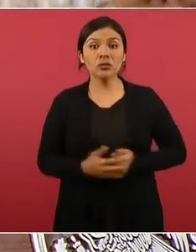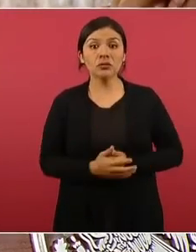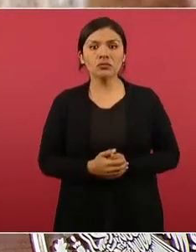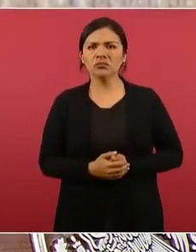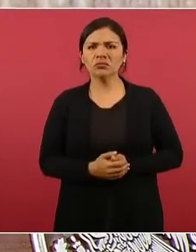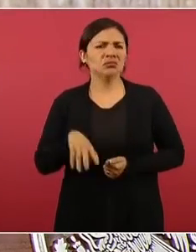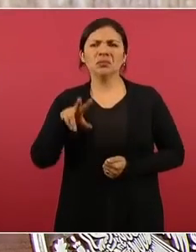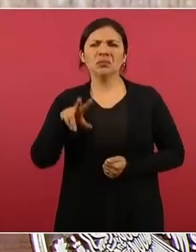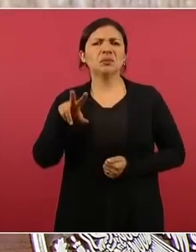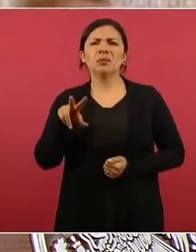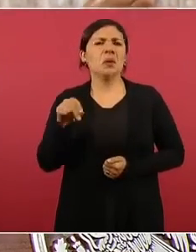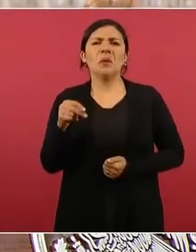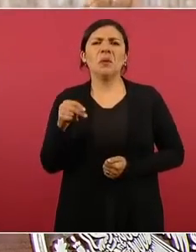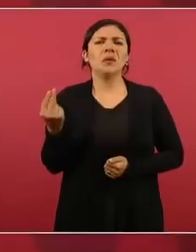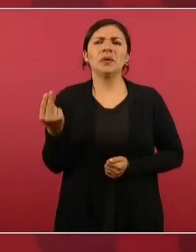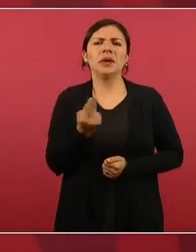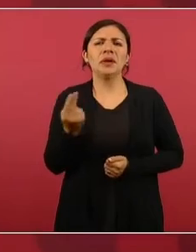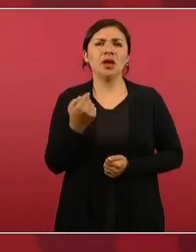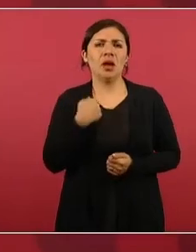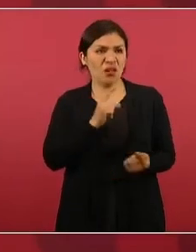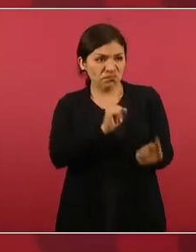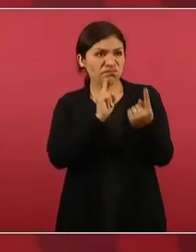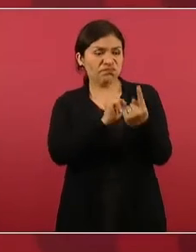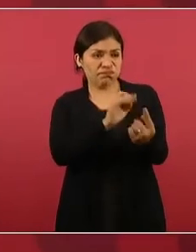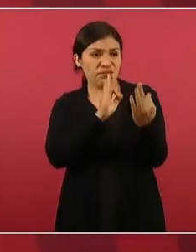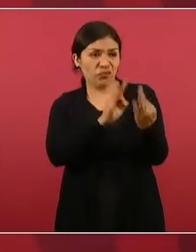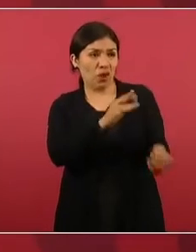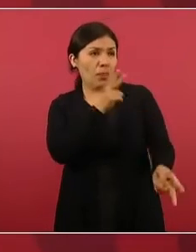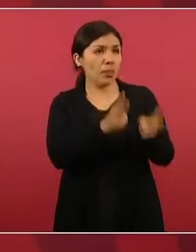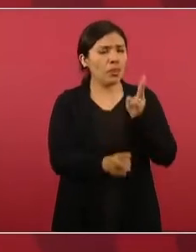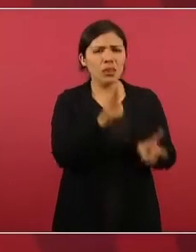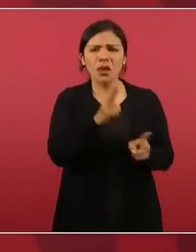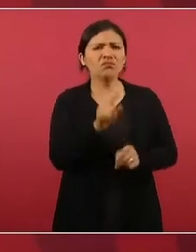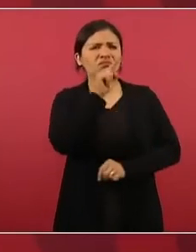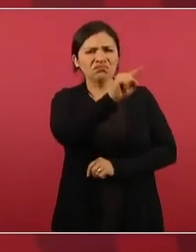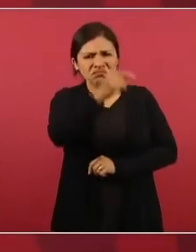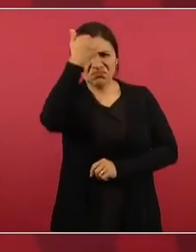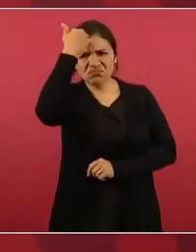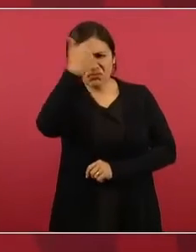sin que lo habláramos así de manera directa, él sabía